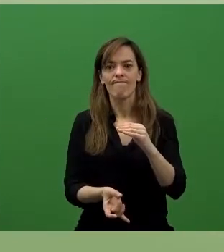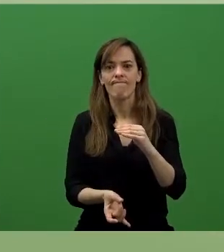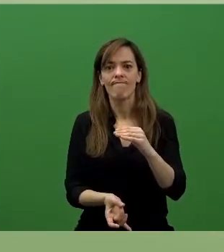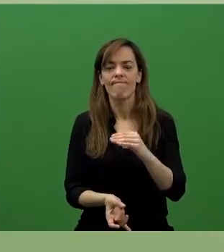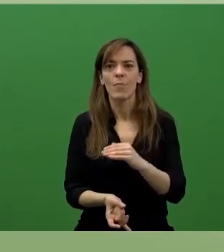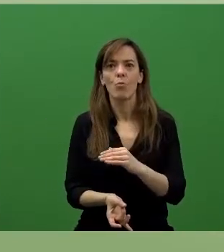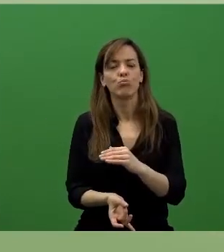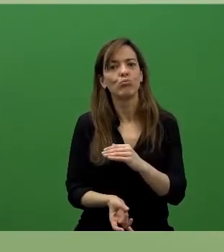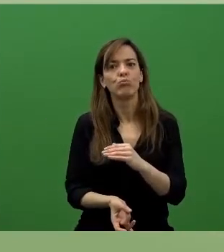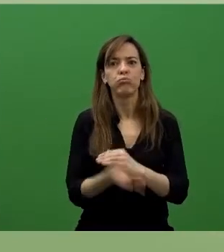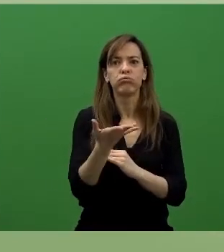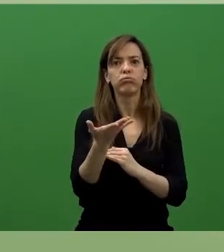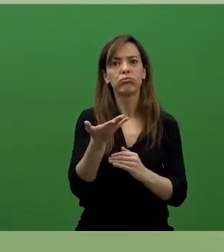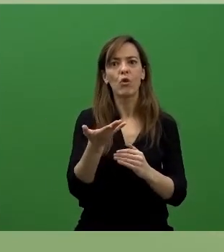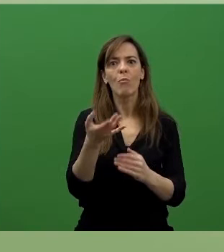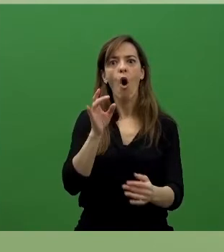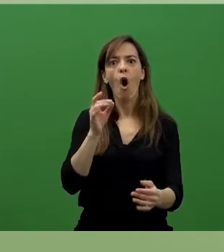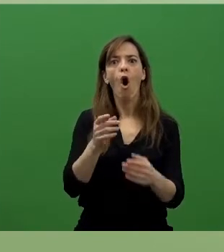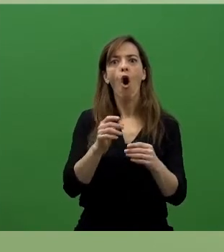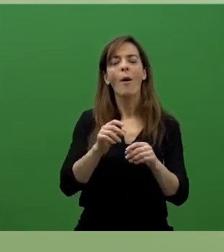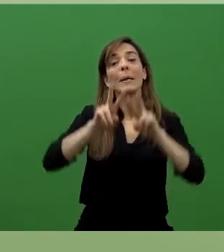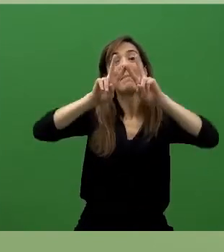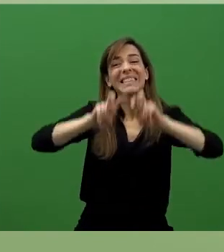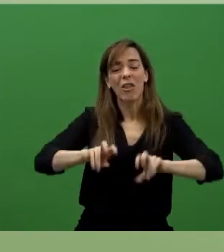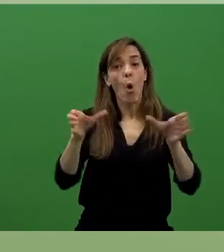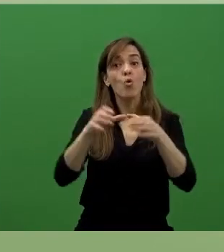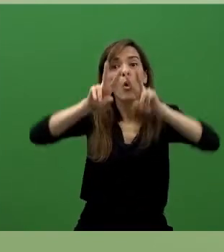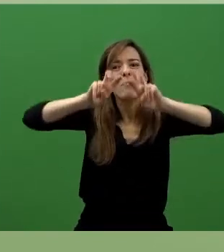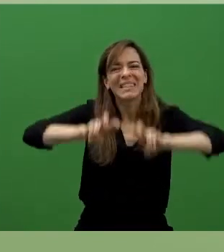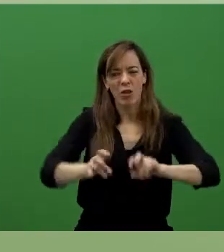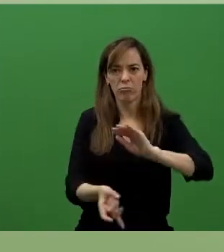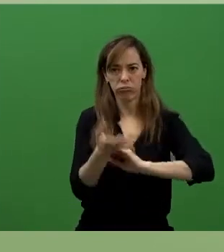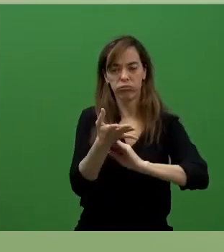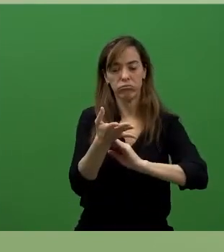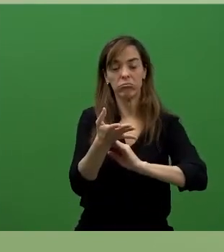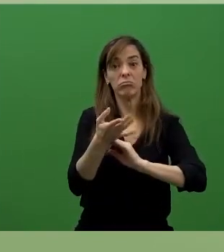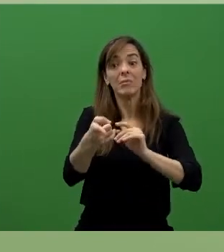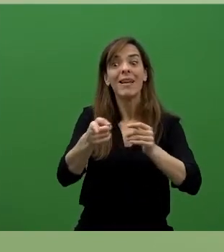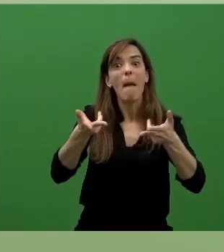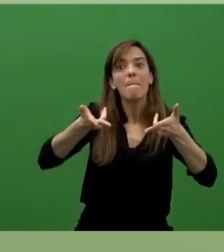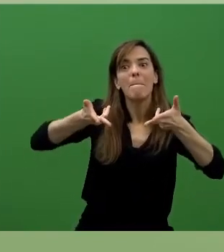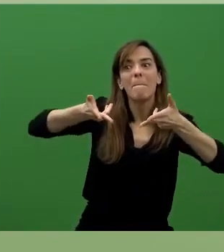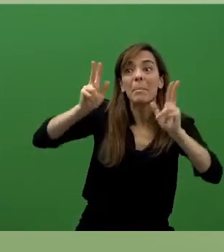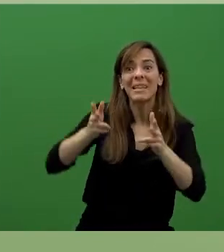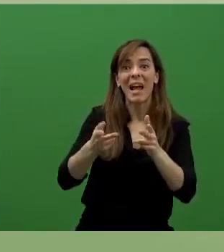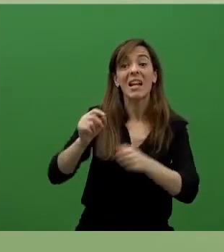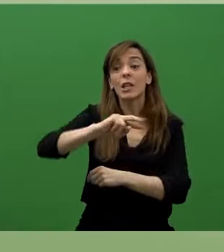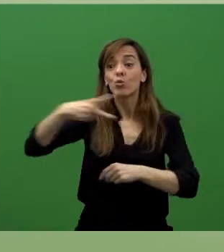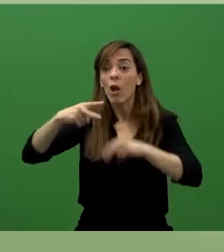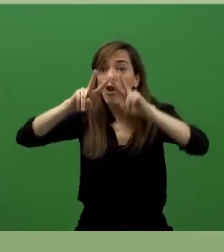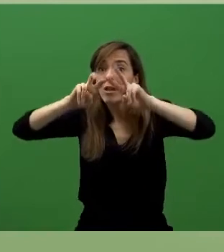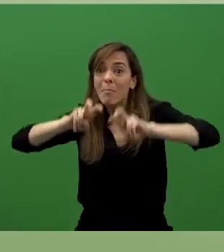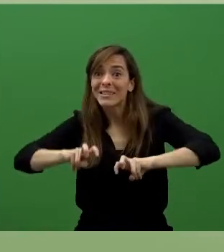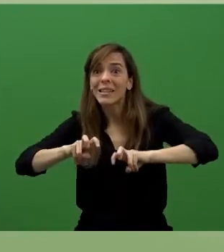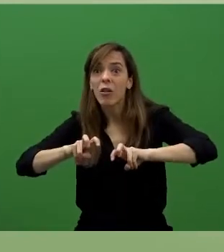un flujo innovativo de investigación que permita avanzar en la traslación de los resultados de investigación